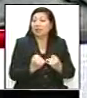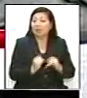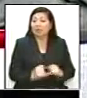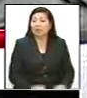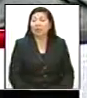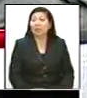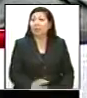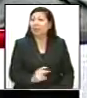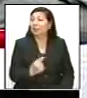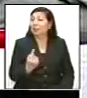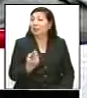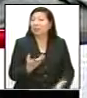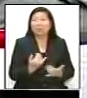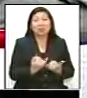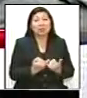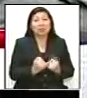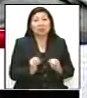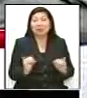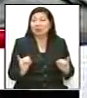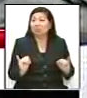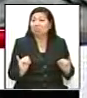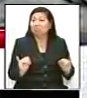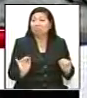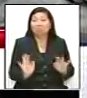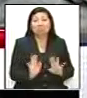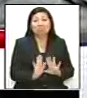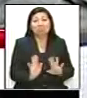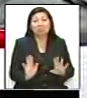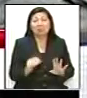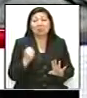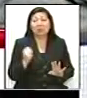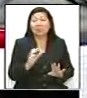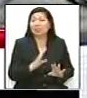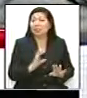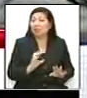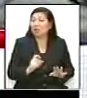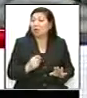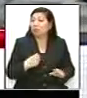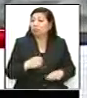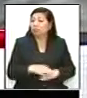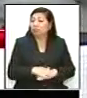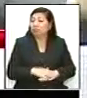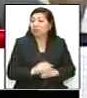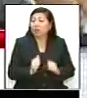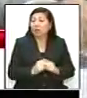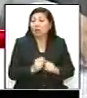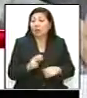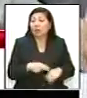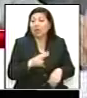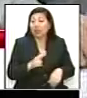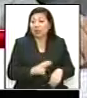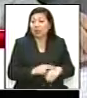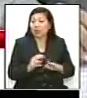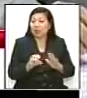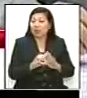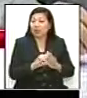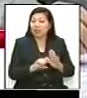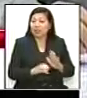Porque si no son autónomos y no son independientes, entonces no hay división de poderes, no se trata de órganos con una naturaleza